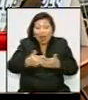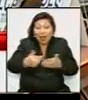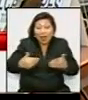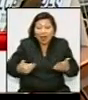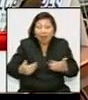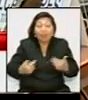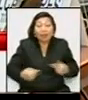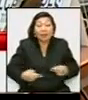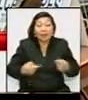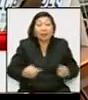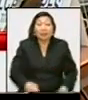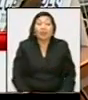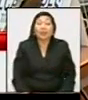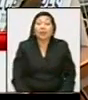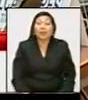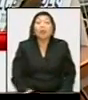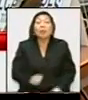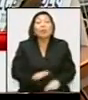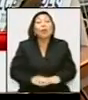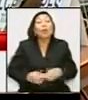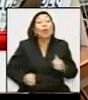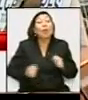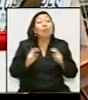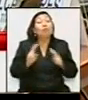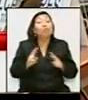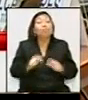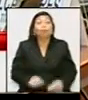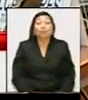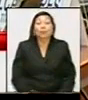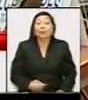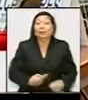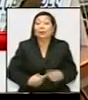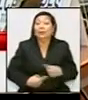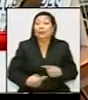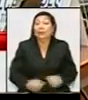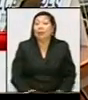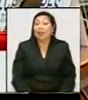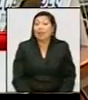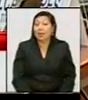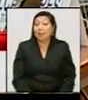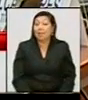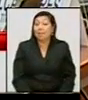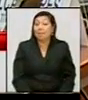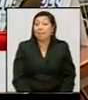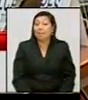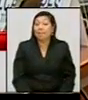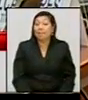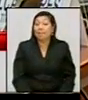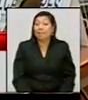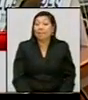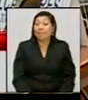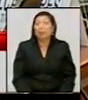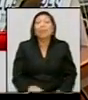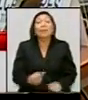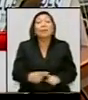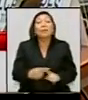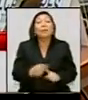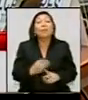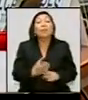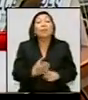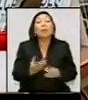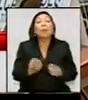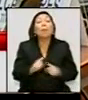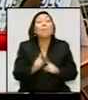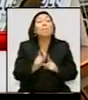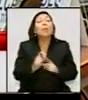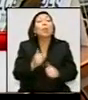esta discusión es una discusión sobre la cual hay mucha expectativa. Se ha venido de manera, digamos, de diversos medios